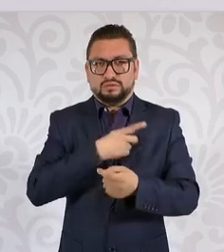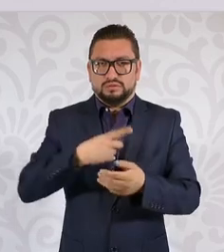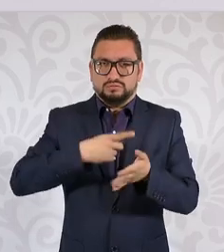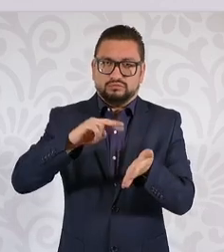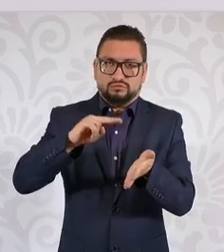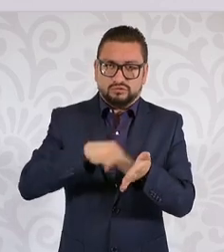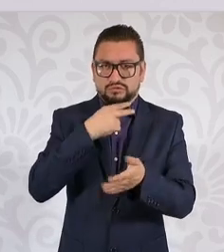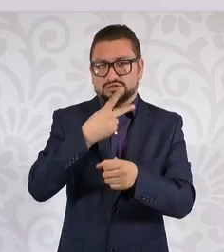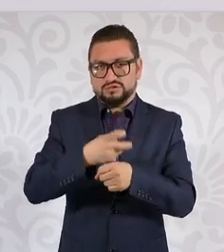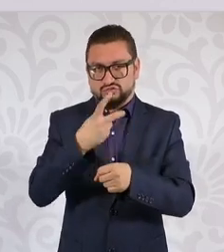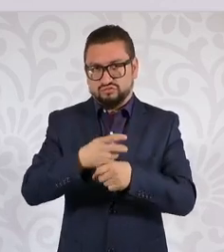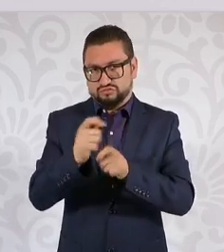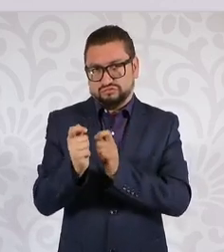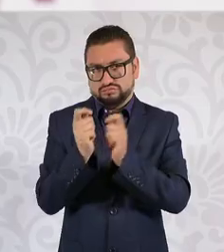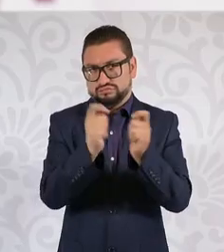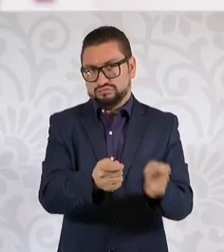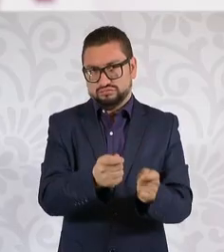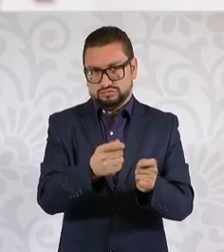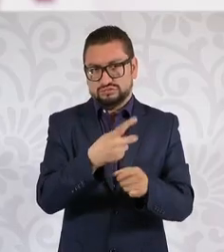porque hasta